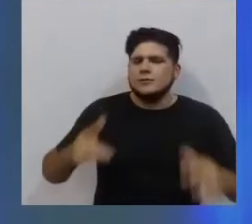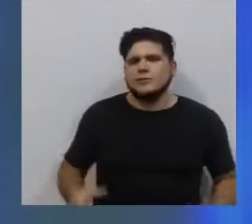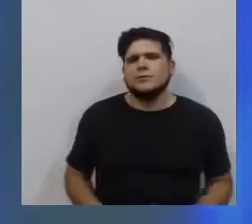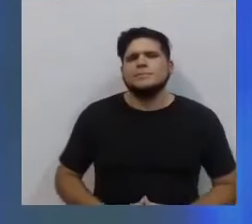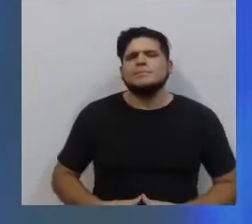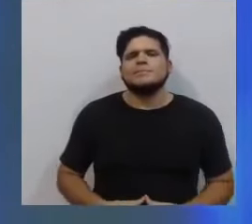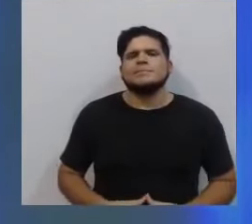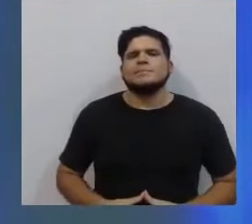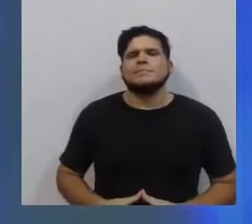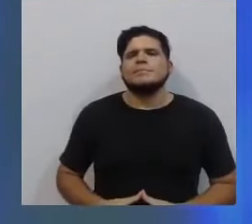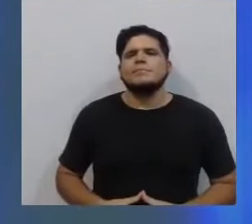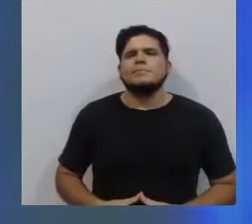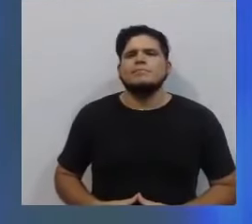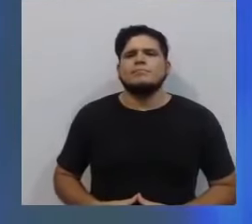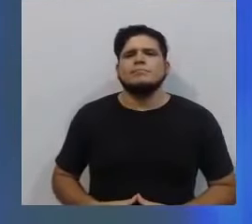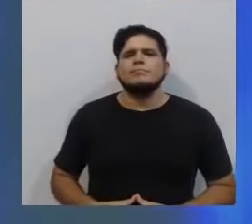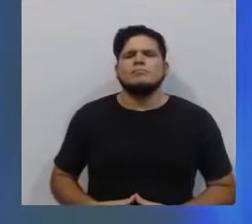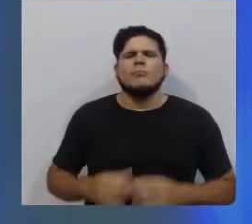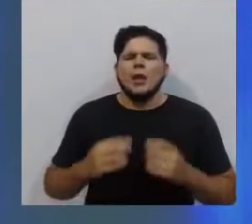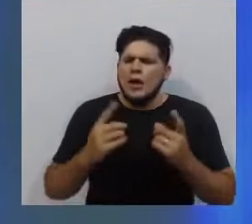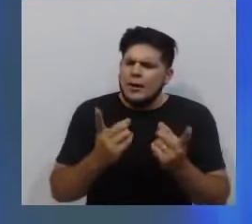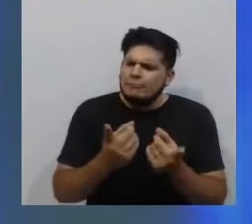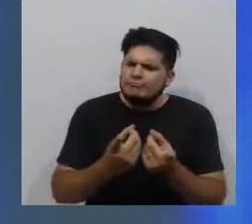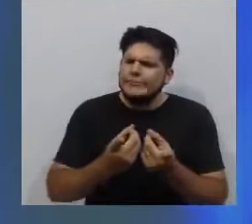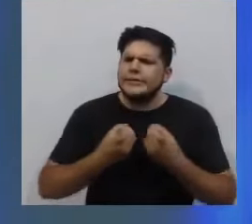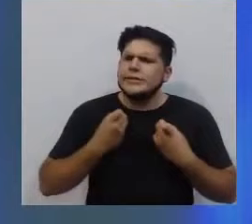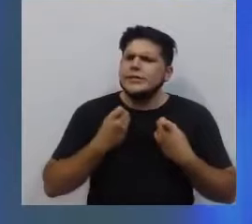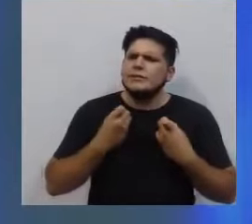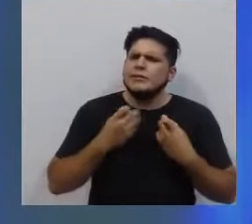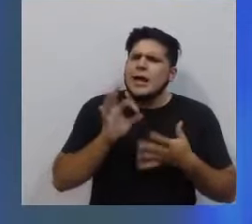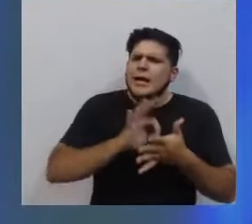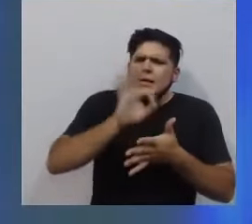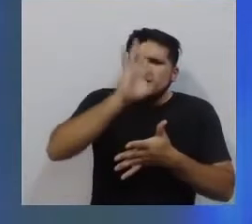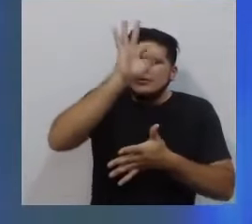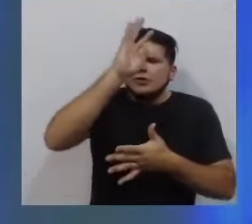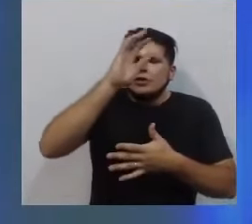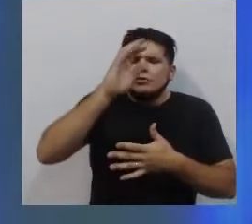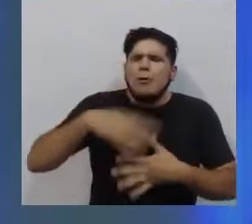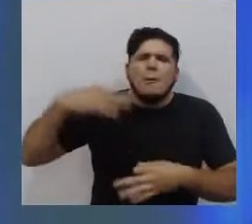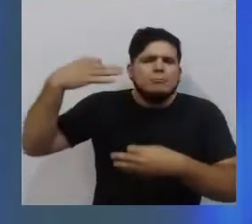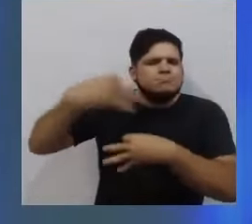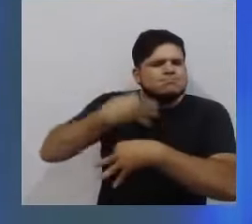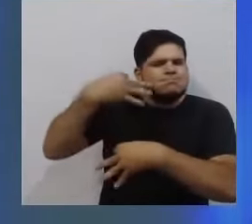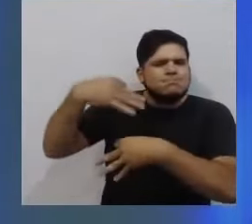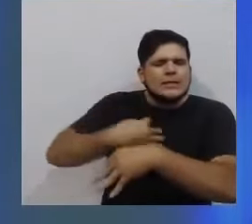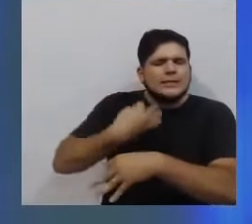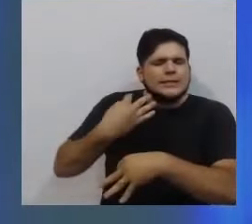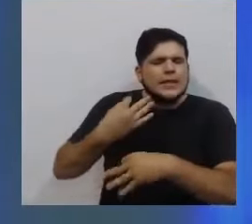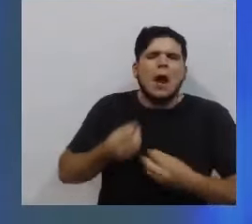para aprender a administrar mis tiempos y mi